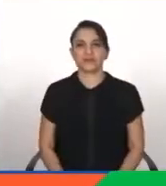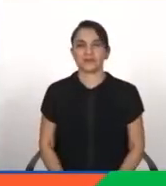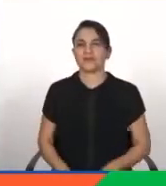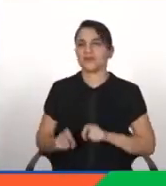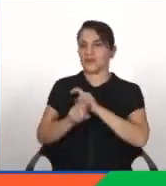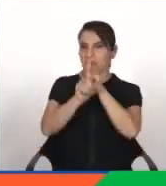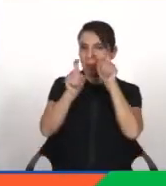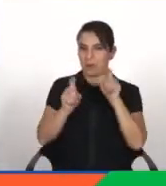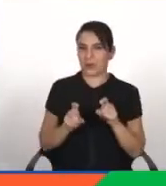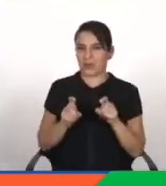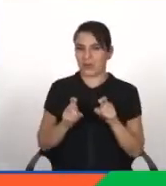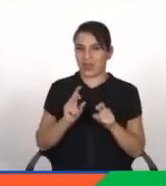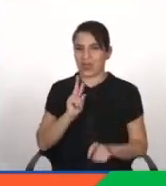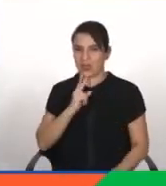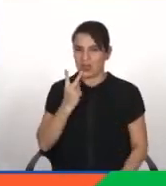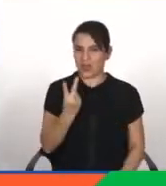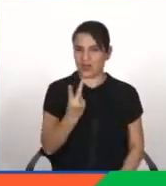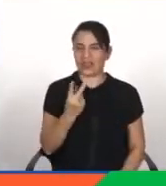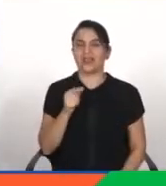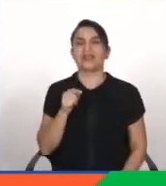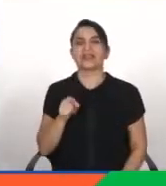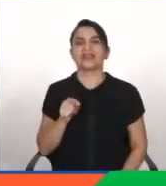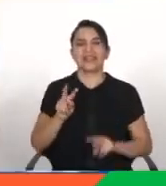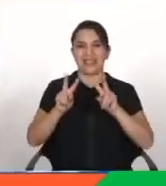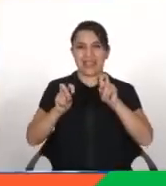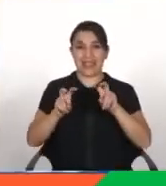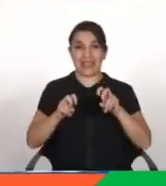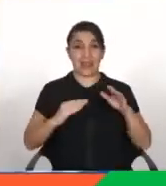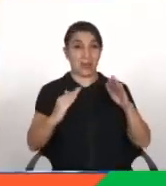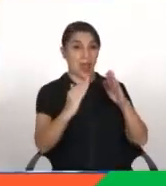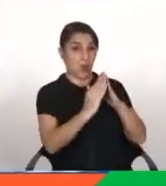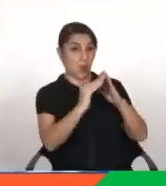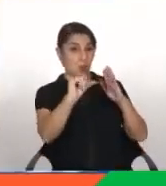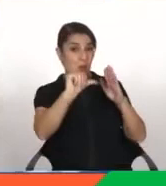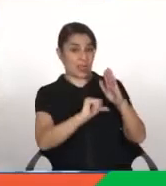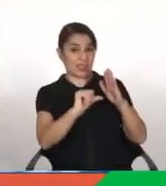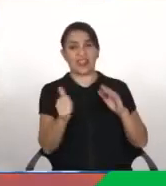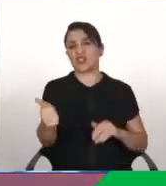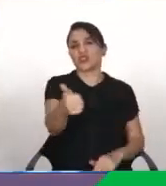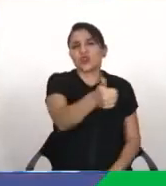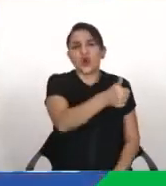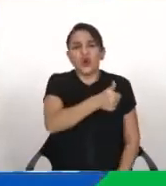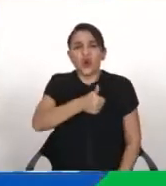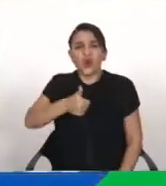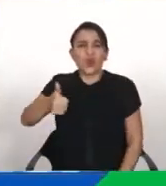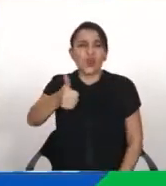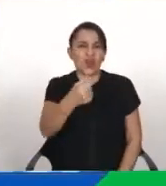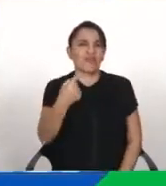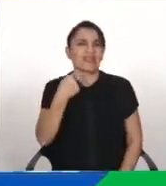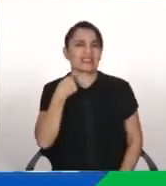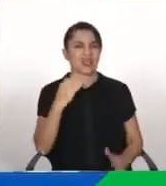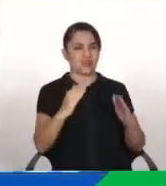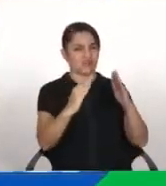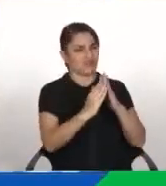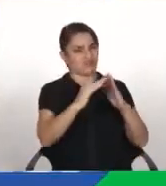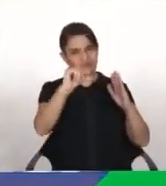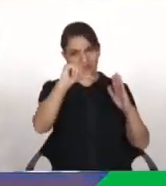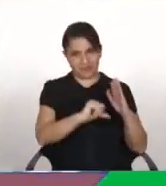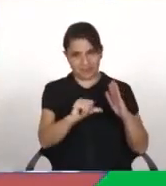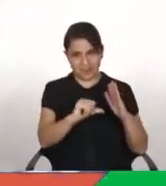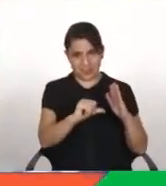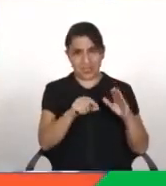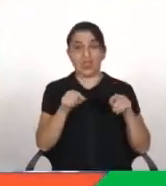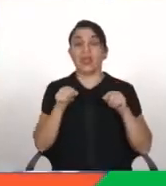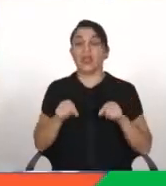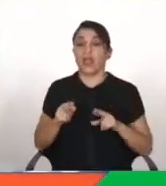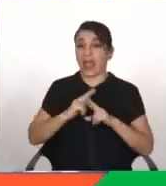pregunta doble ahora que mencionas todo el tema de la cuarentena, algo que nos está afectando a todos y que si no estuviera pasando justamente no estaríamos acá haciendo esta entrevista